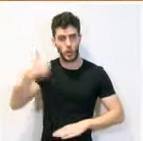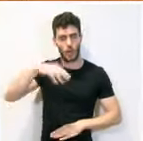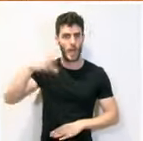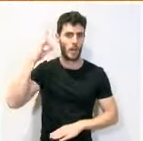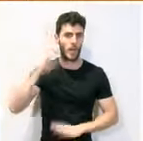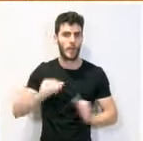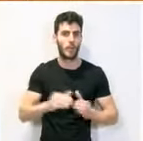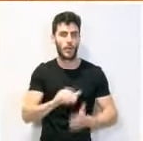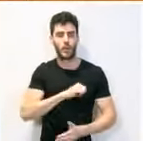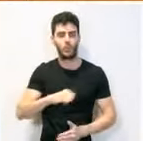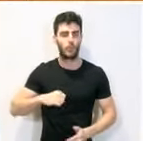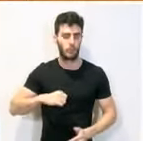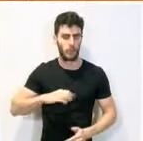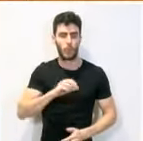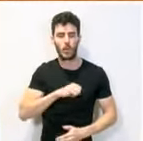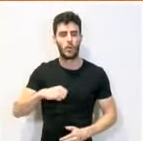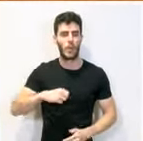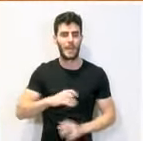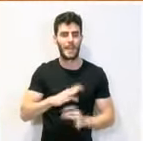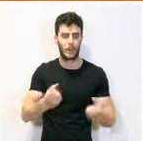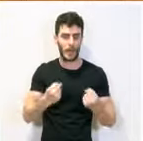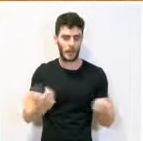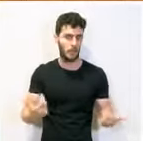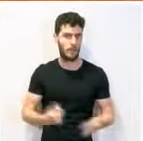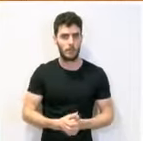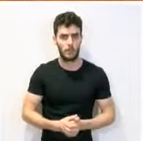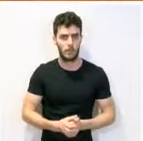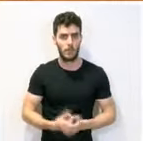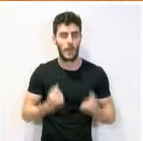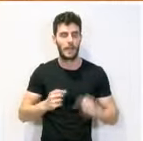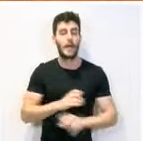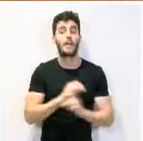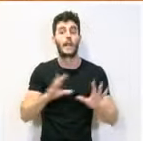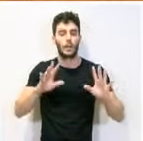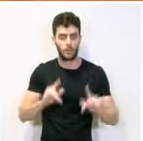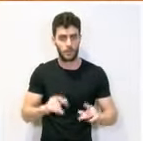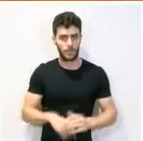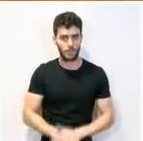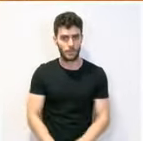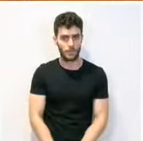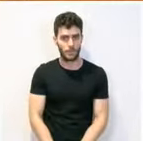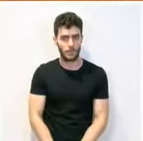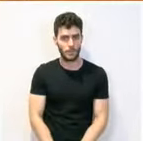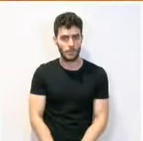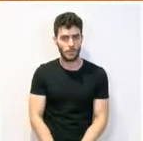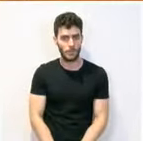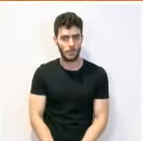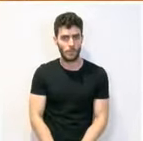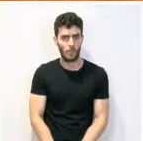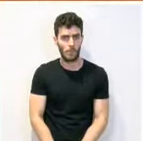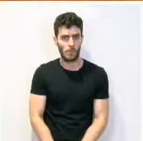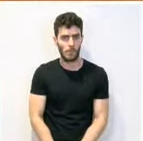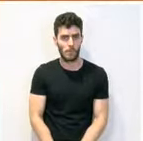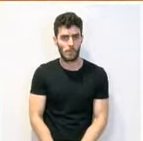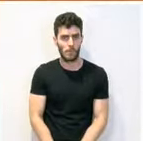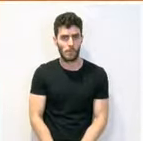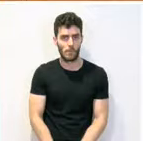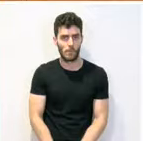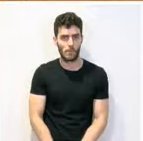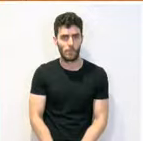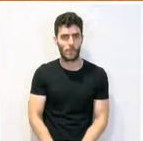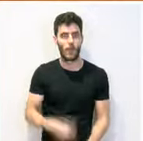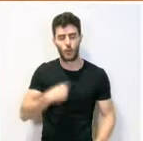nuestra comunidad. Y cómo no hablar de energía. Y efectivamente, es un, iba a decir